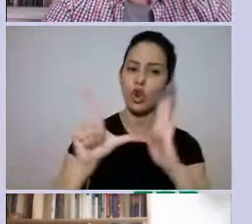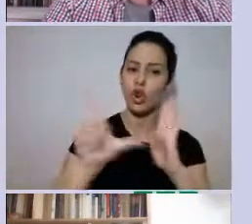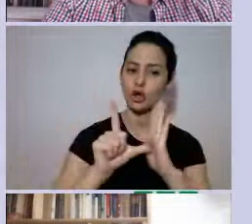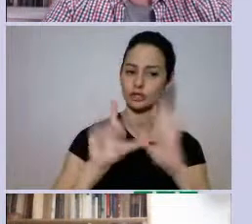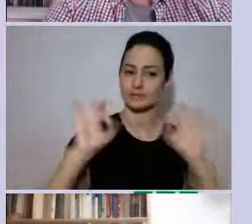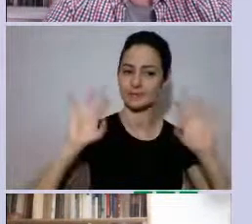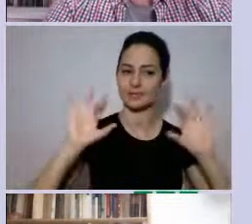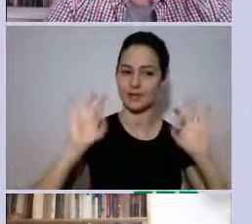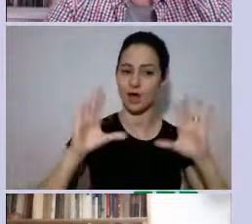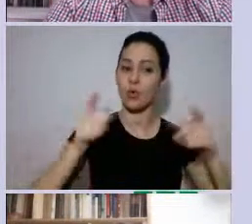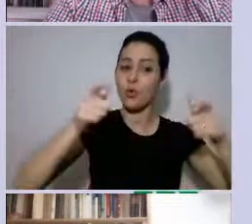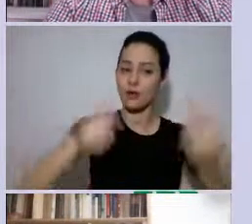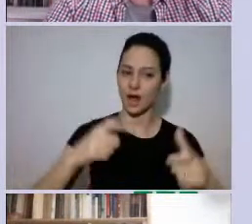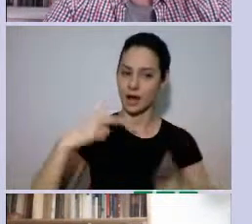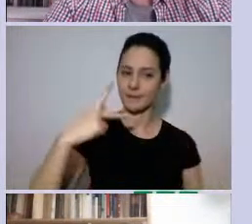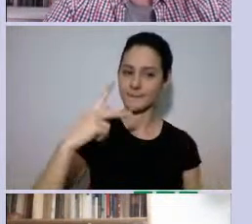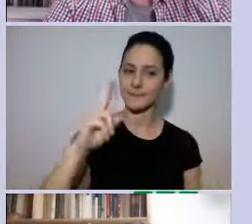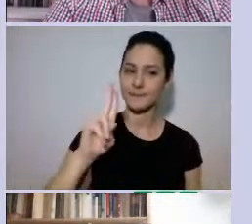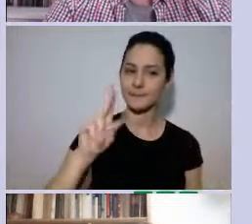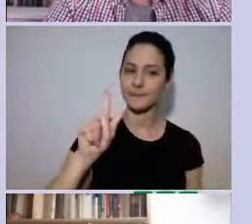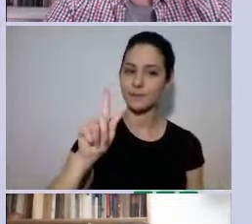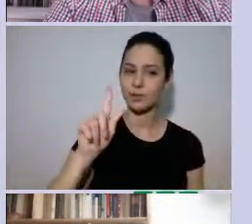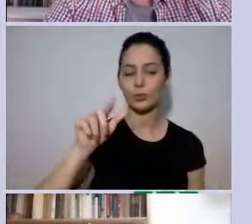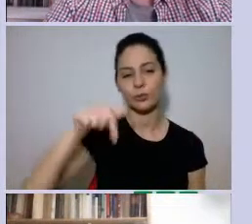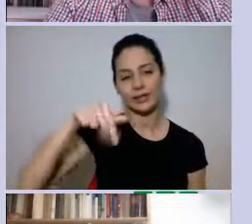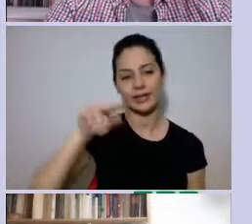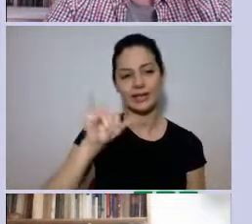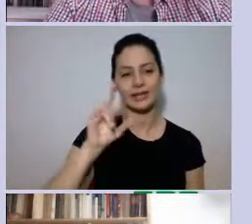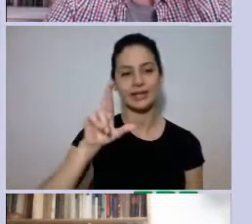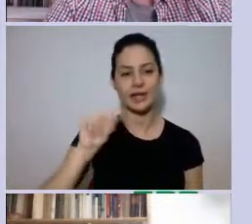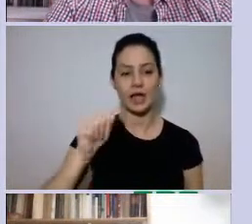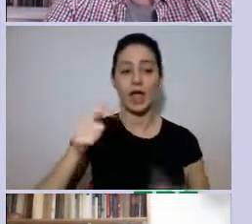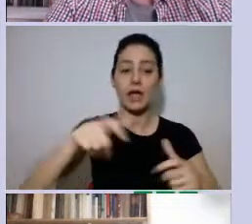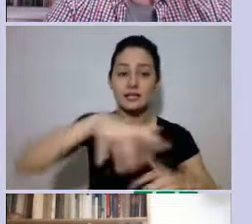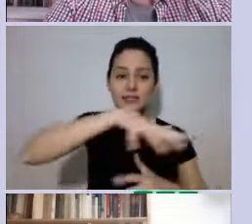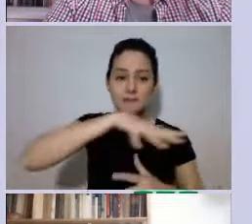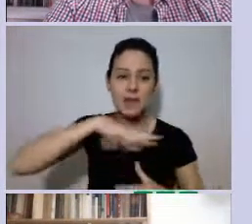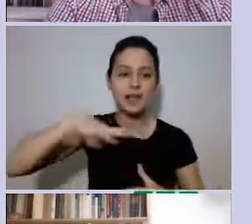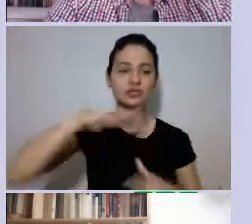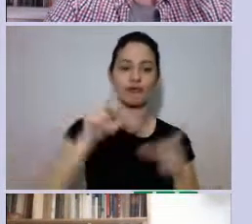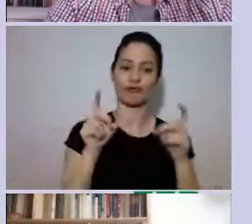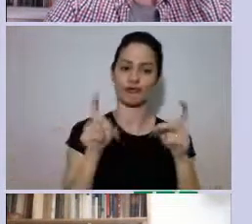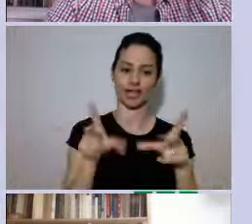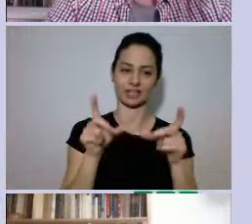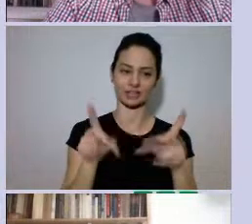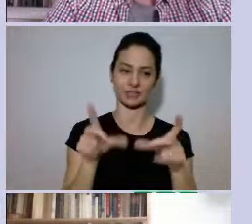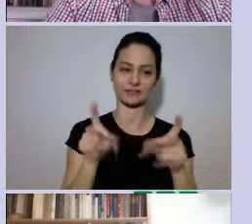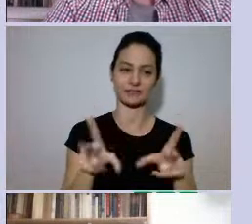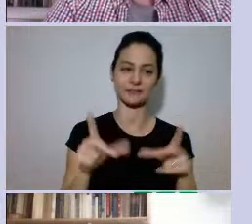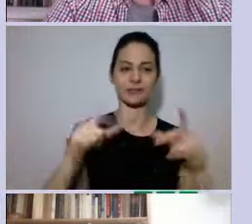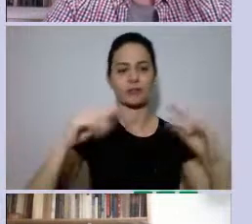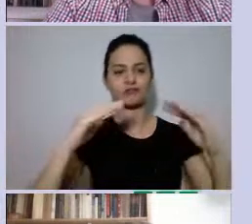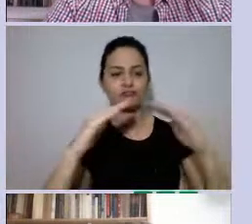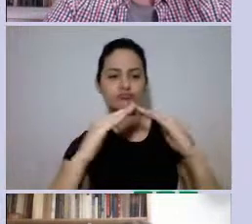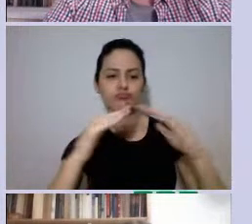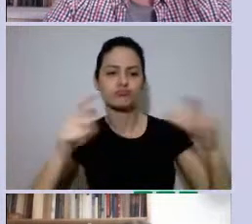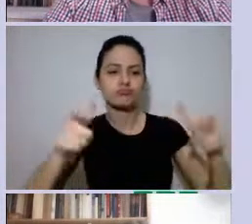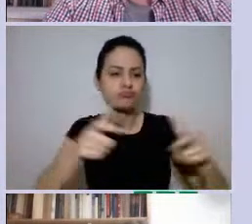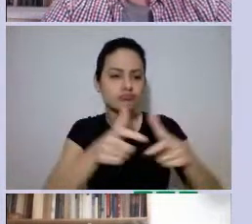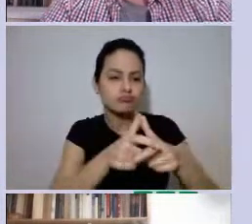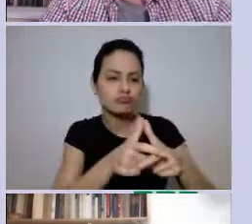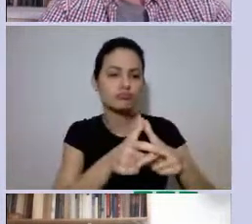el espacio donde se vende el pulque, pero hay que decir que en pueblos pequeños y en la misma Ciudad de